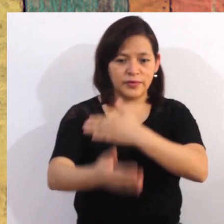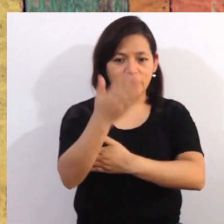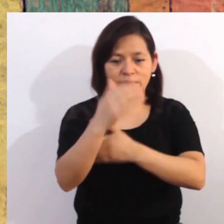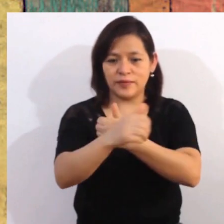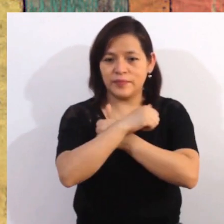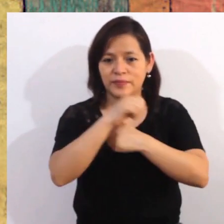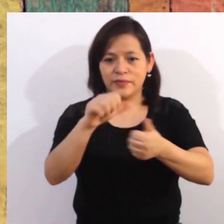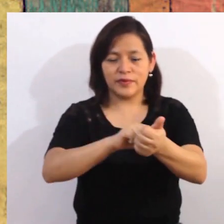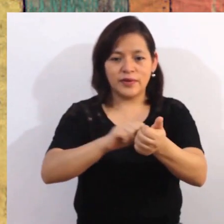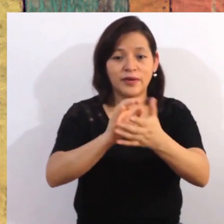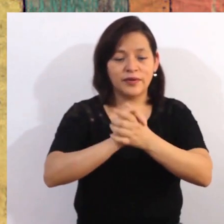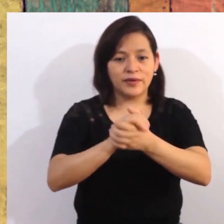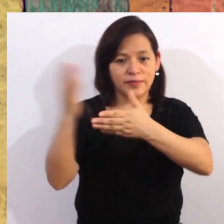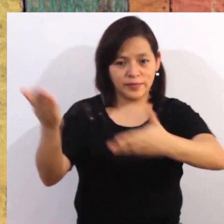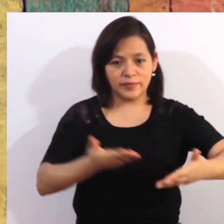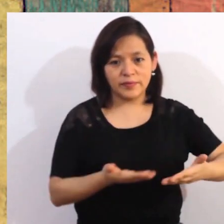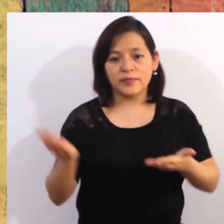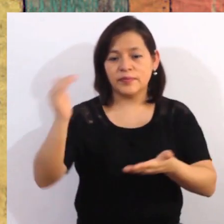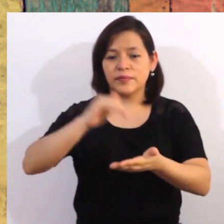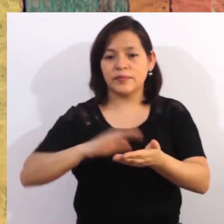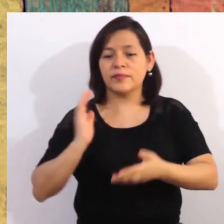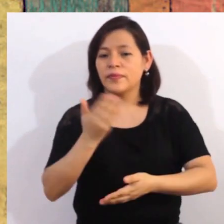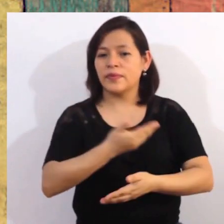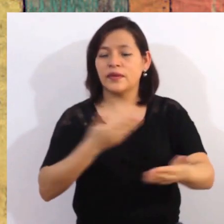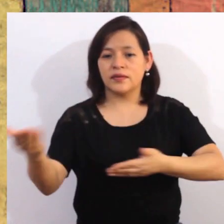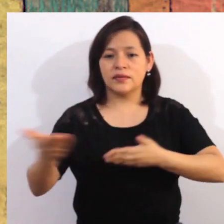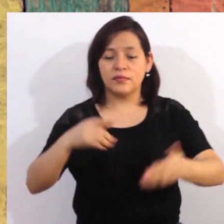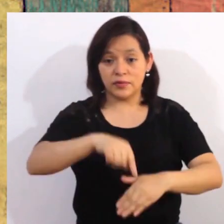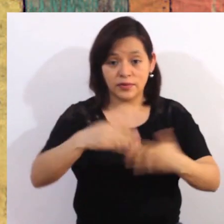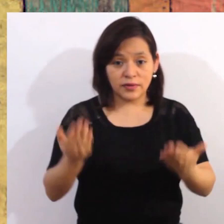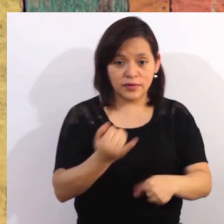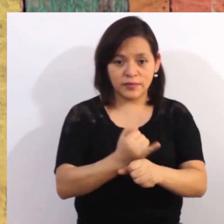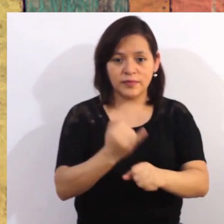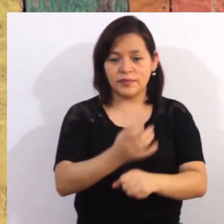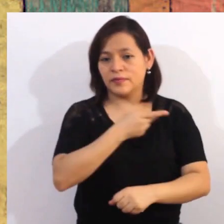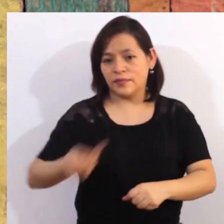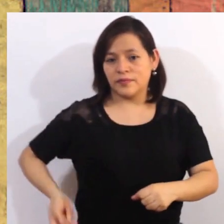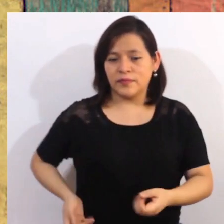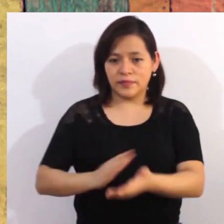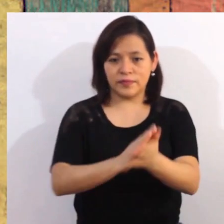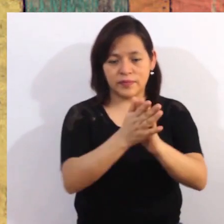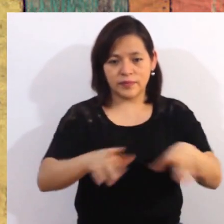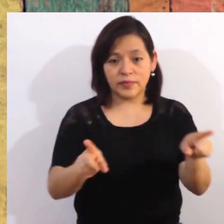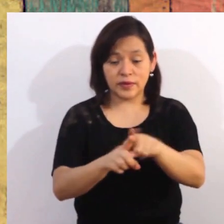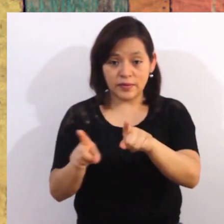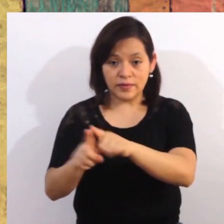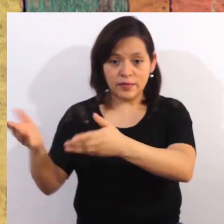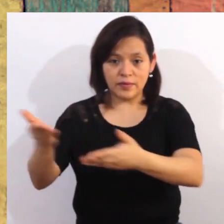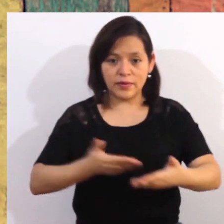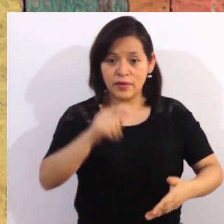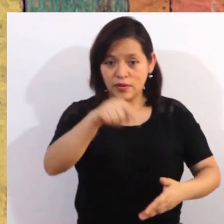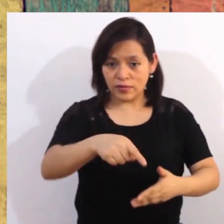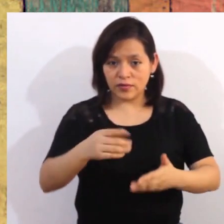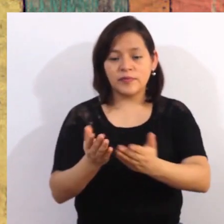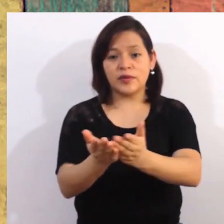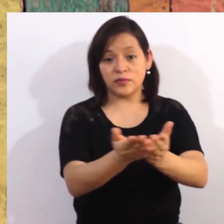Muy buenos días, querido hermano y amigo. Bienvenido una vez más a nuestro servicio en línea aquí en Príncipe de Paz. Y también te damos la bienvenida